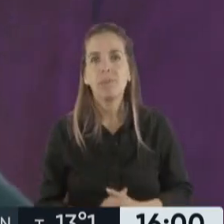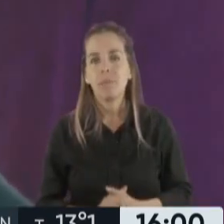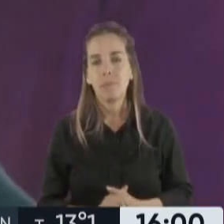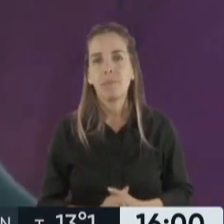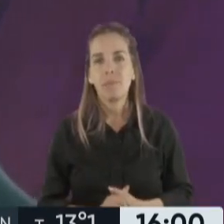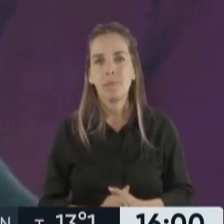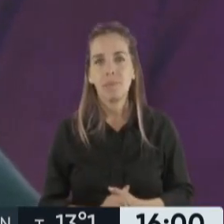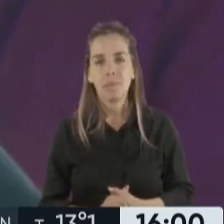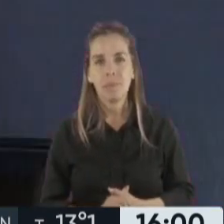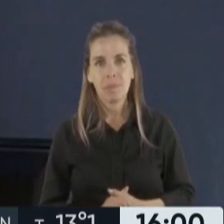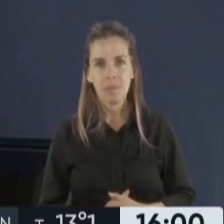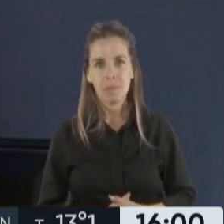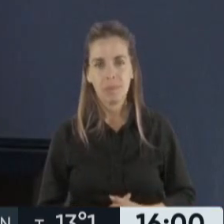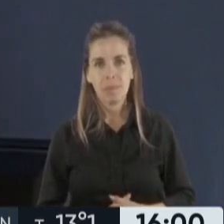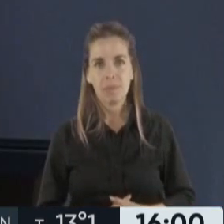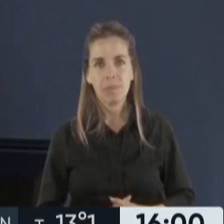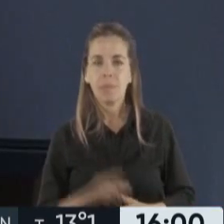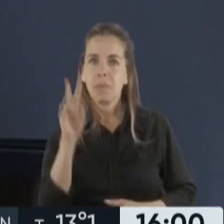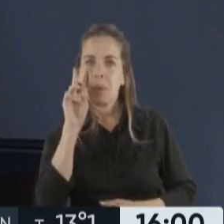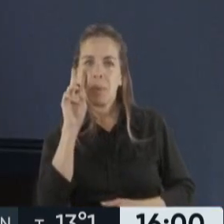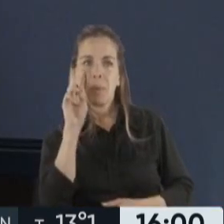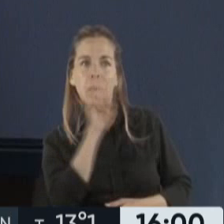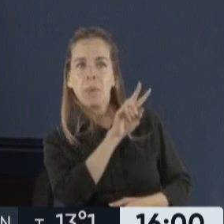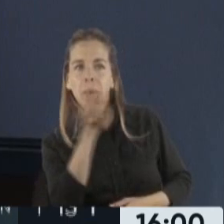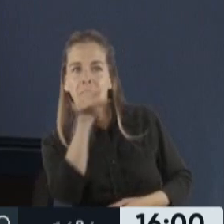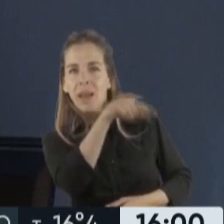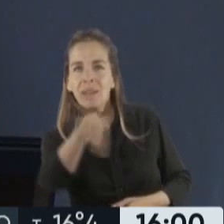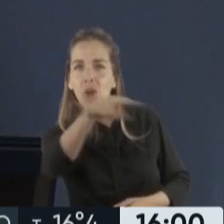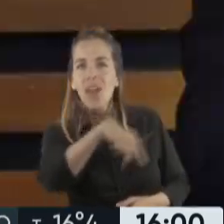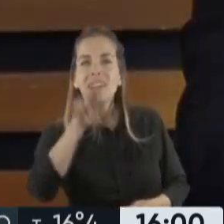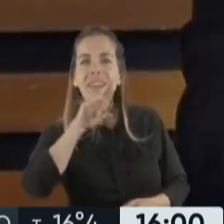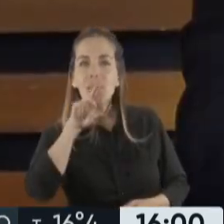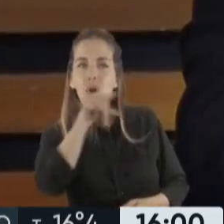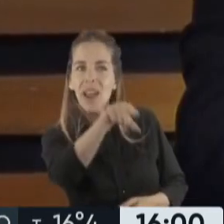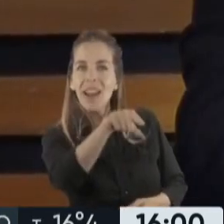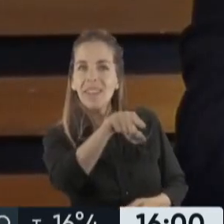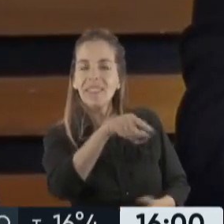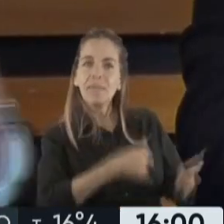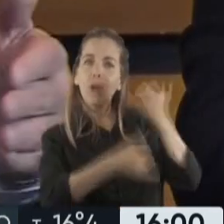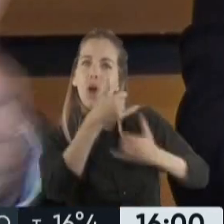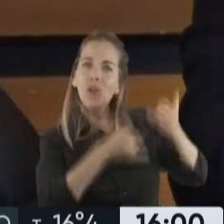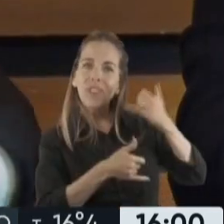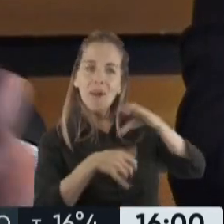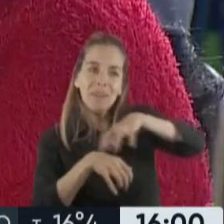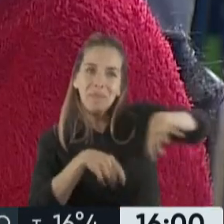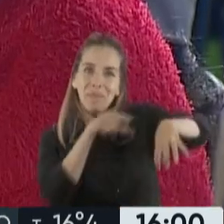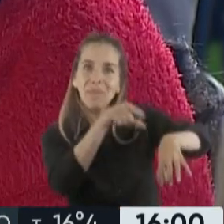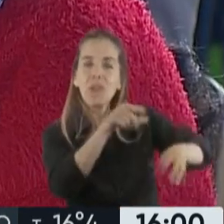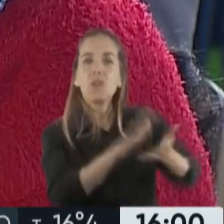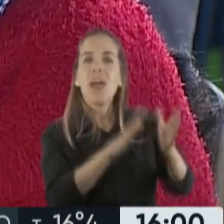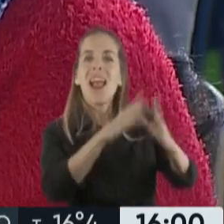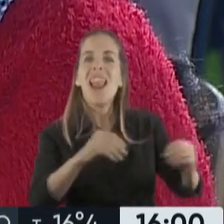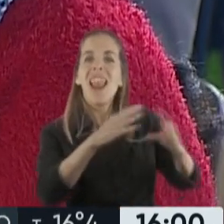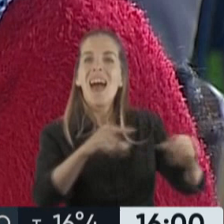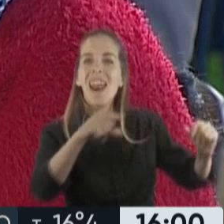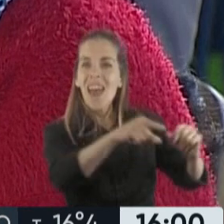Veía a esas mujeres que nos contaban la historia de la lana, de ese pueblo que tenía 5.000 habitantes y hoy